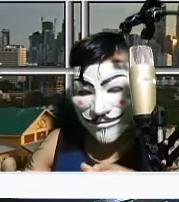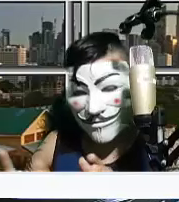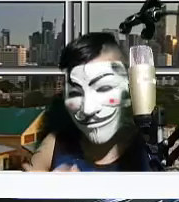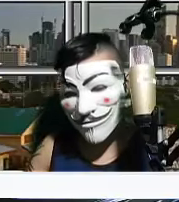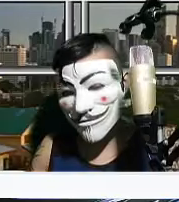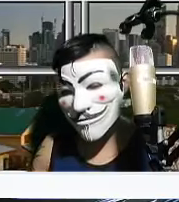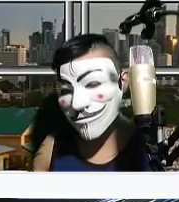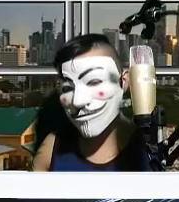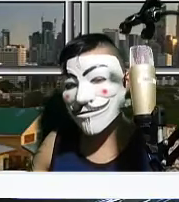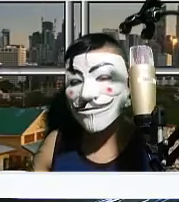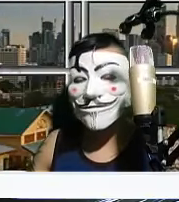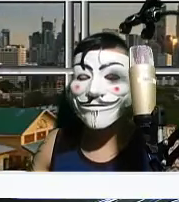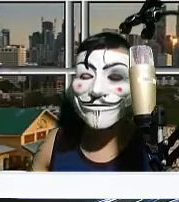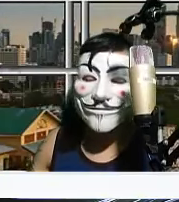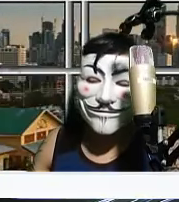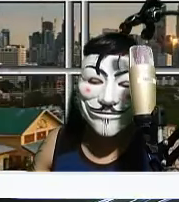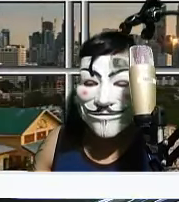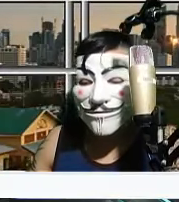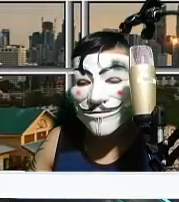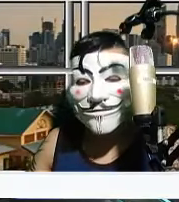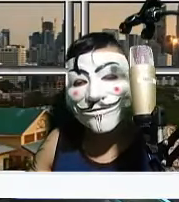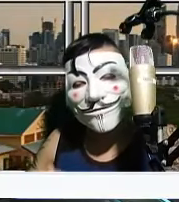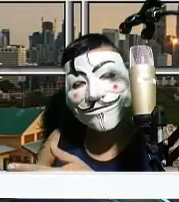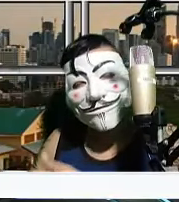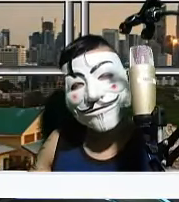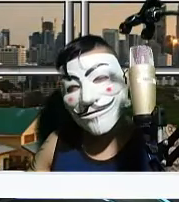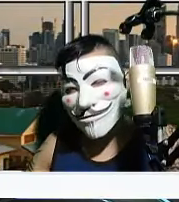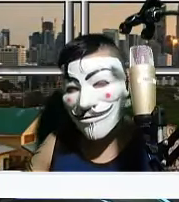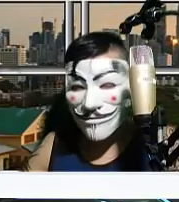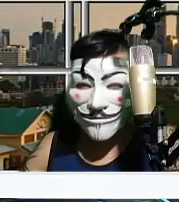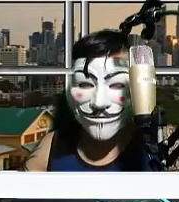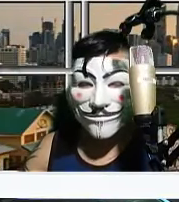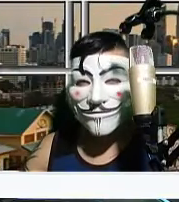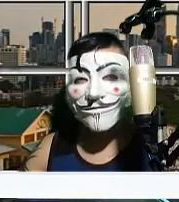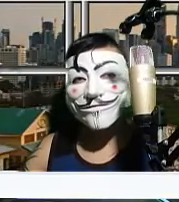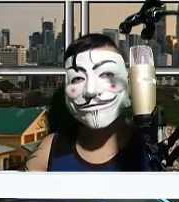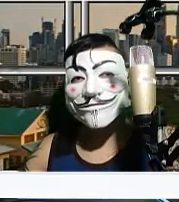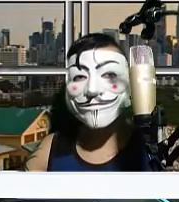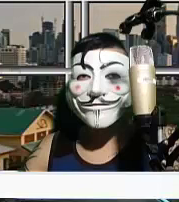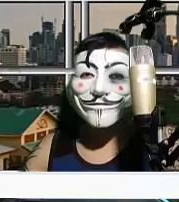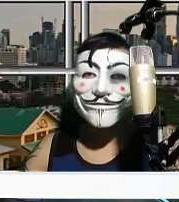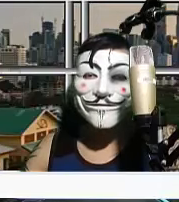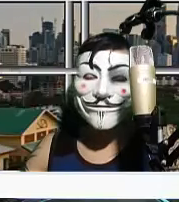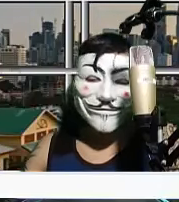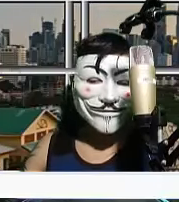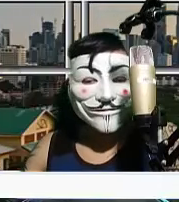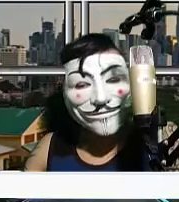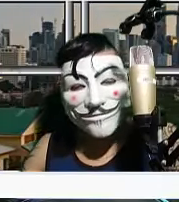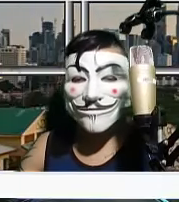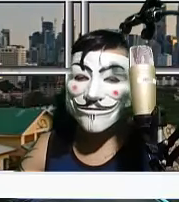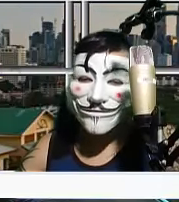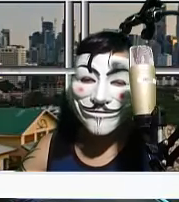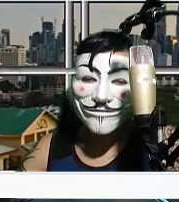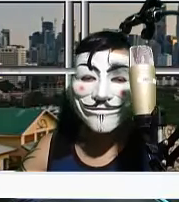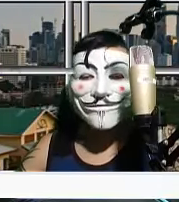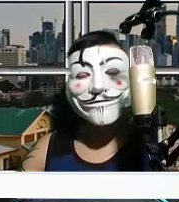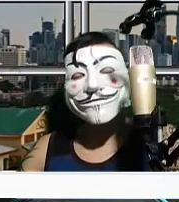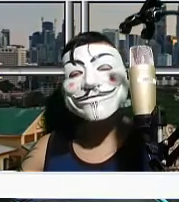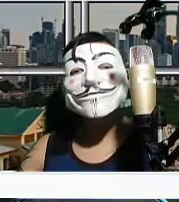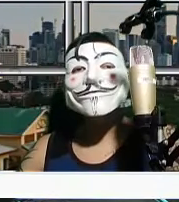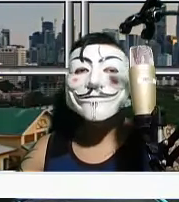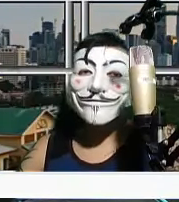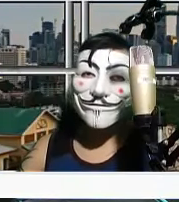digo bastante complicado porque para qué les van a aumentar el sueldo Si de todas formas van a hacer el mismo trabajo